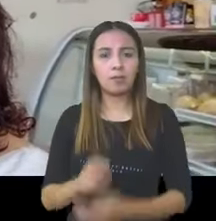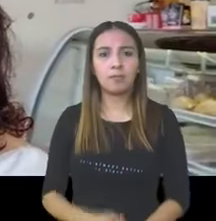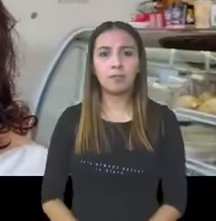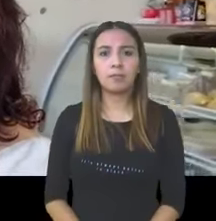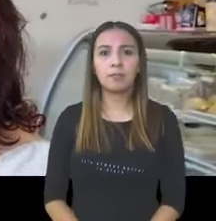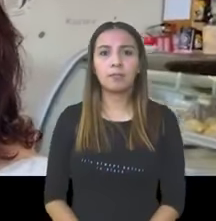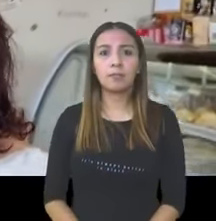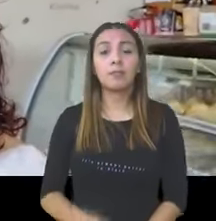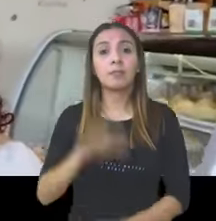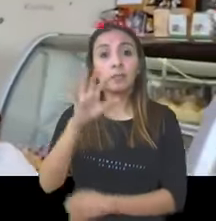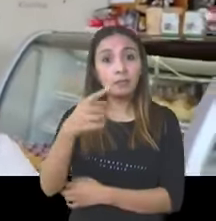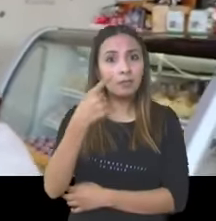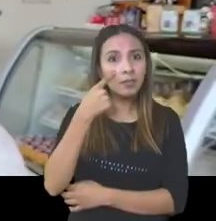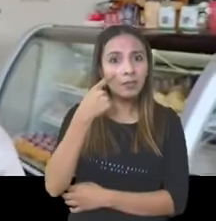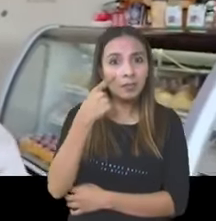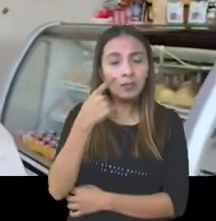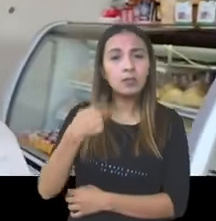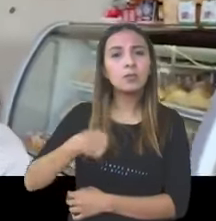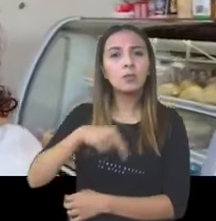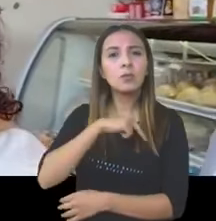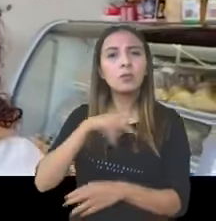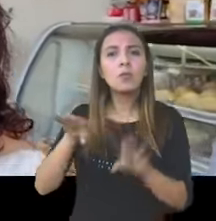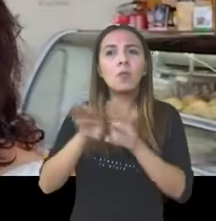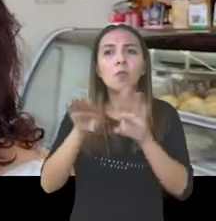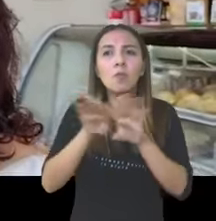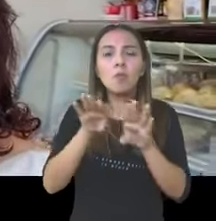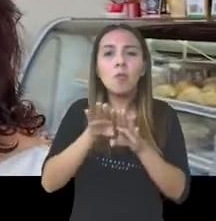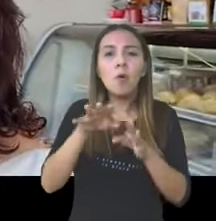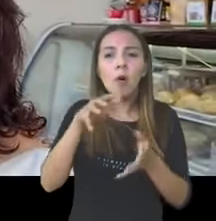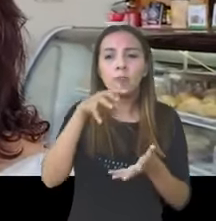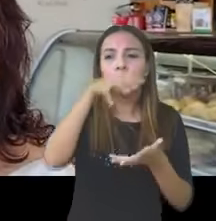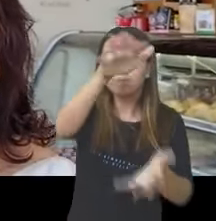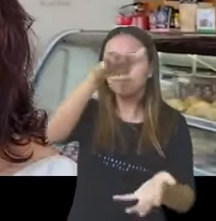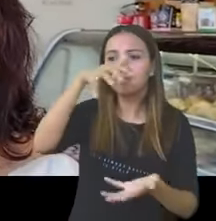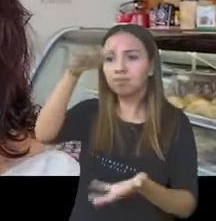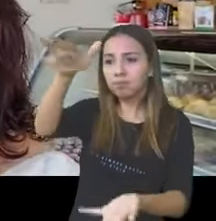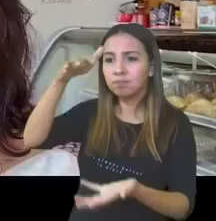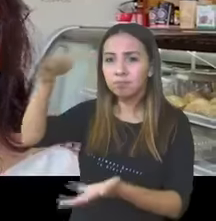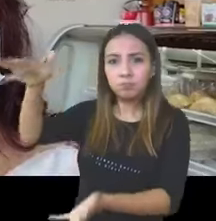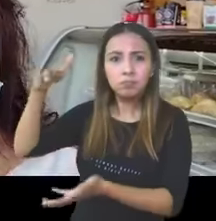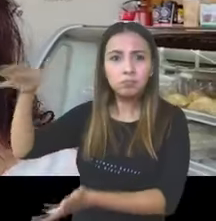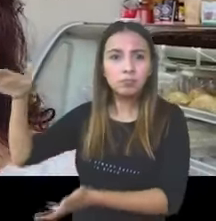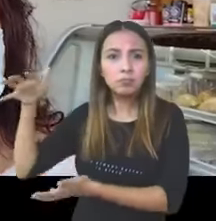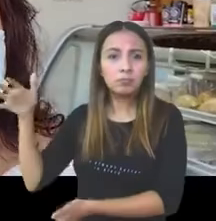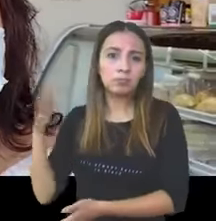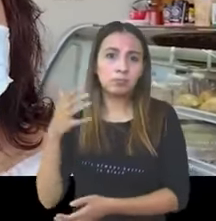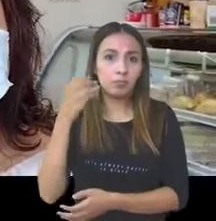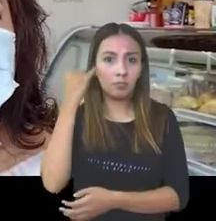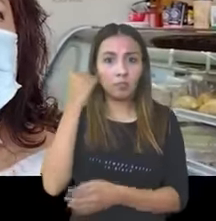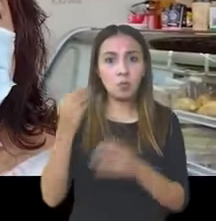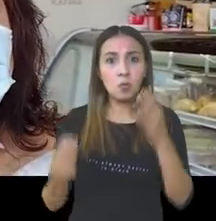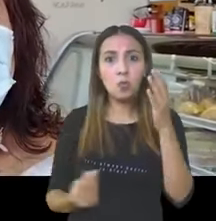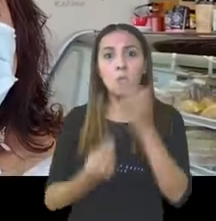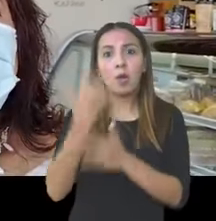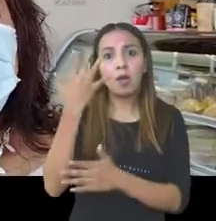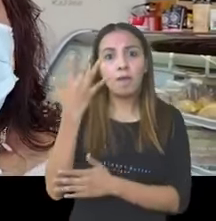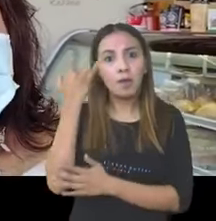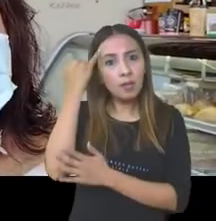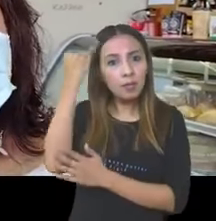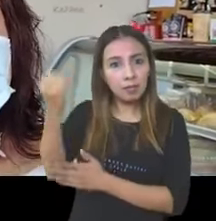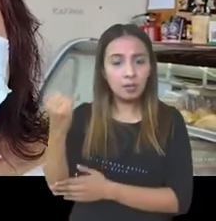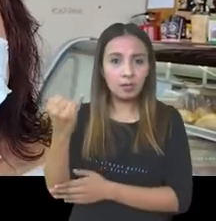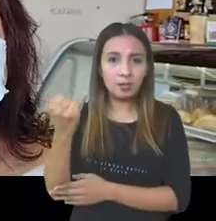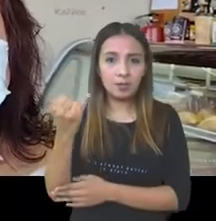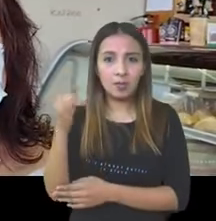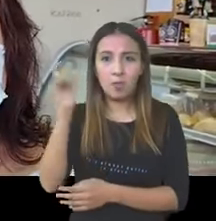en que nosotros distribuimos ha sido una manera innovadora. Cuando nosotros nos